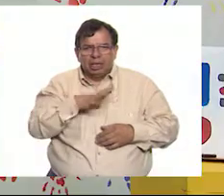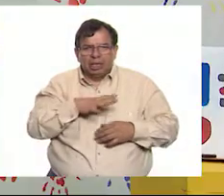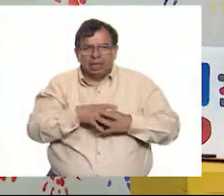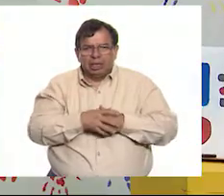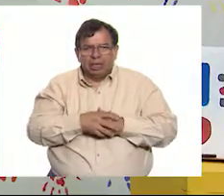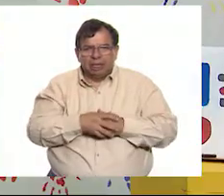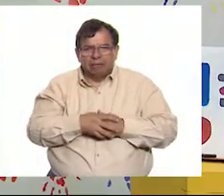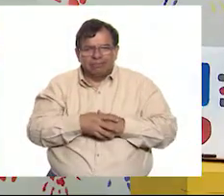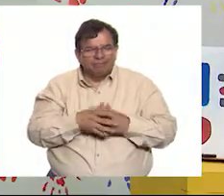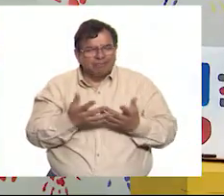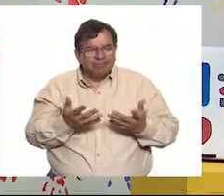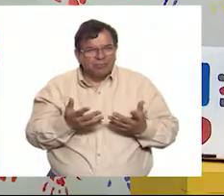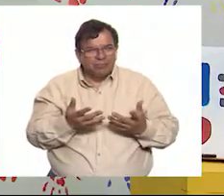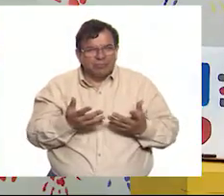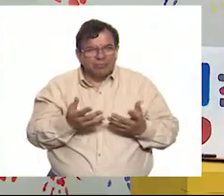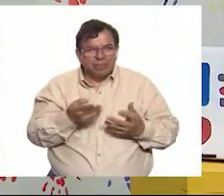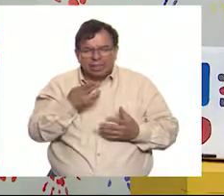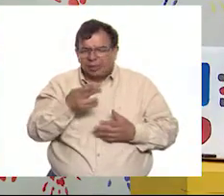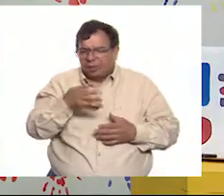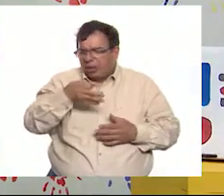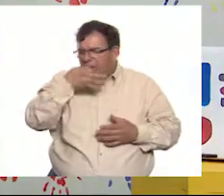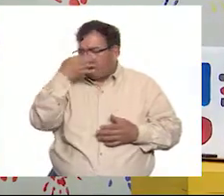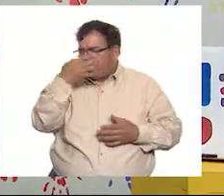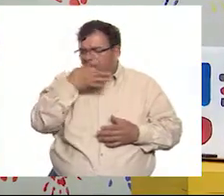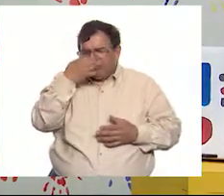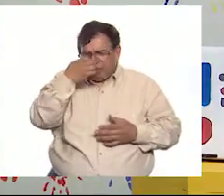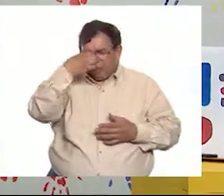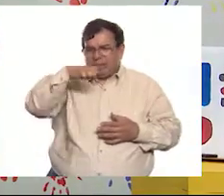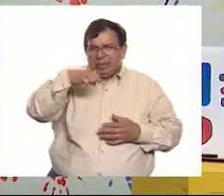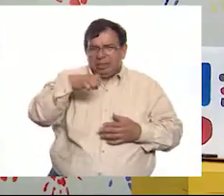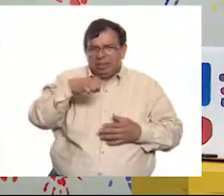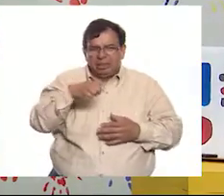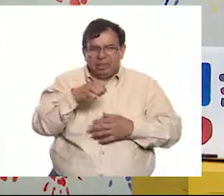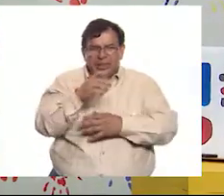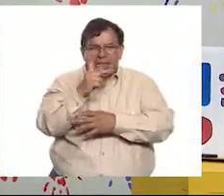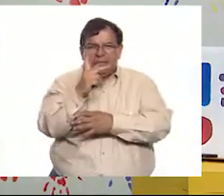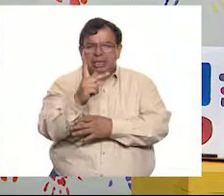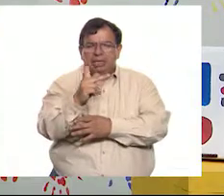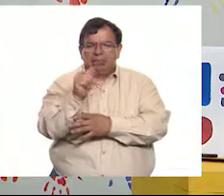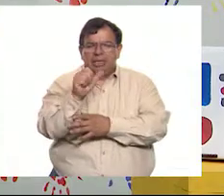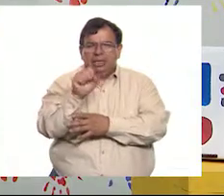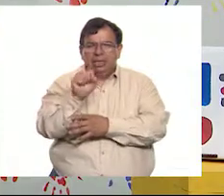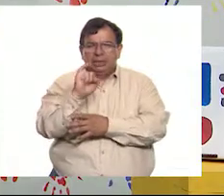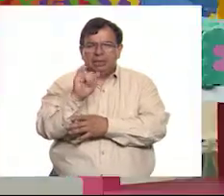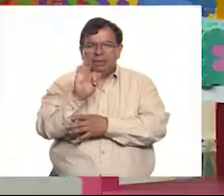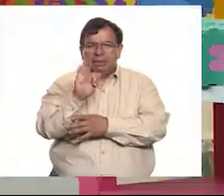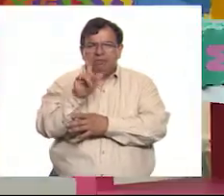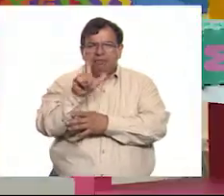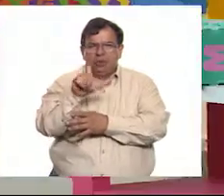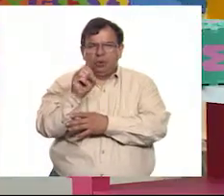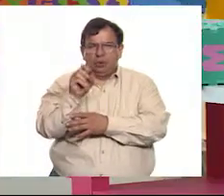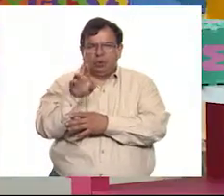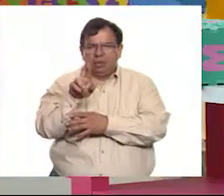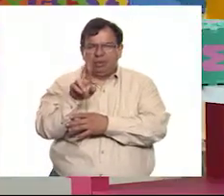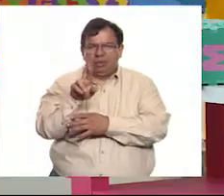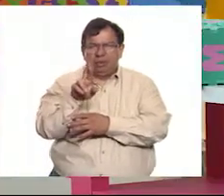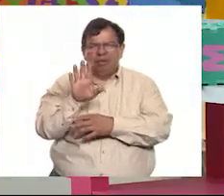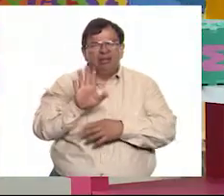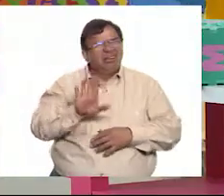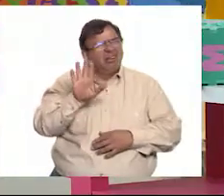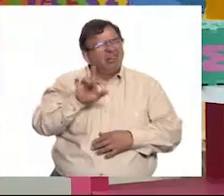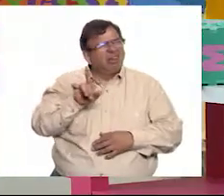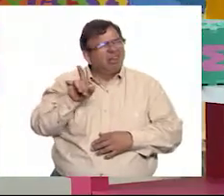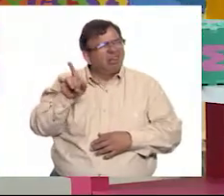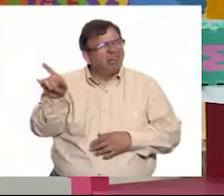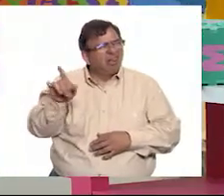precisamente... está considerada una de las más exóticas y se llama Pasiflora. Pasiflora. Me parece que es originaria